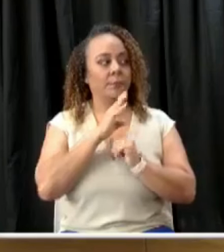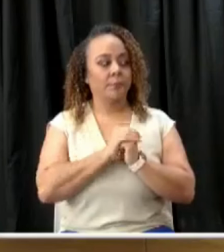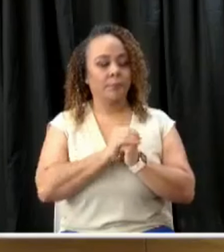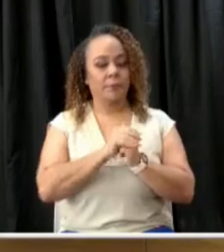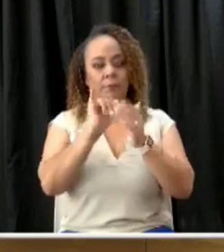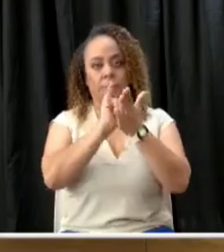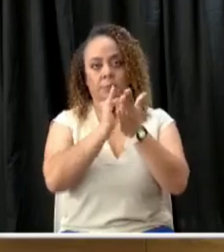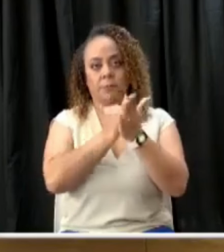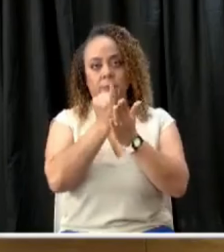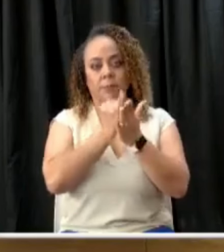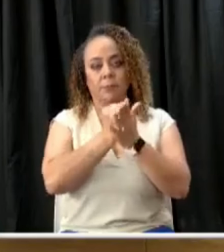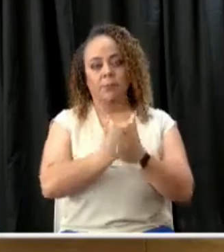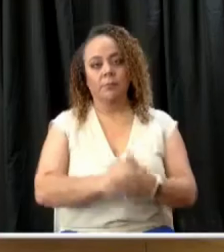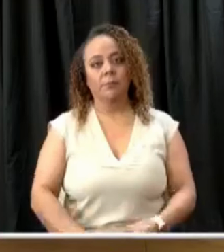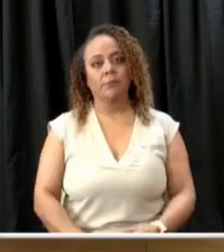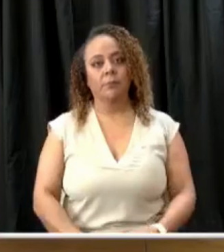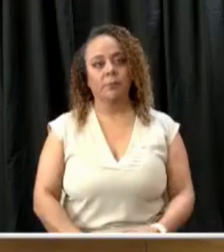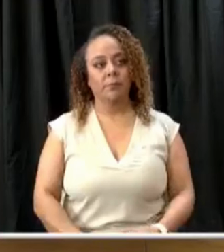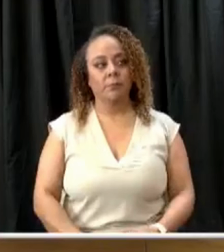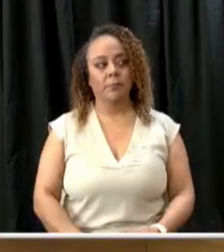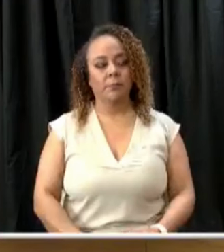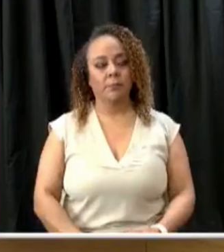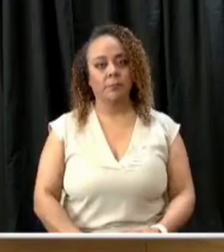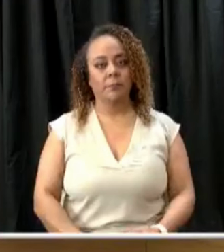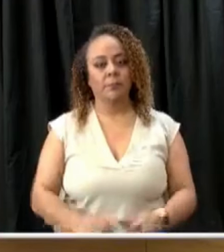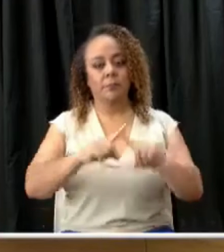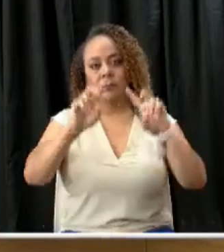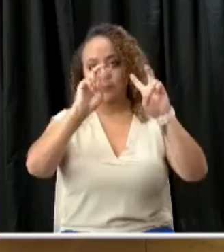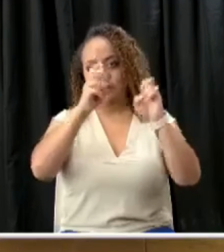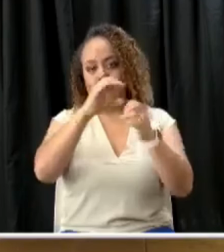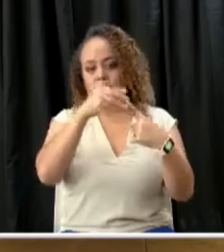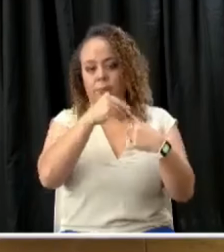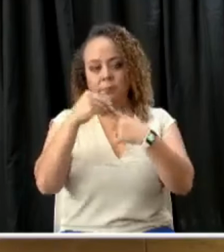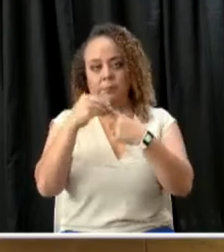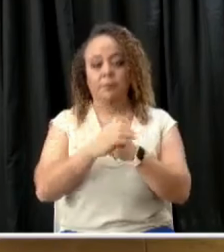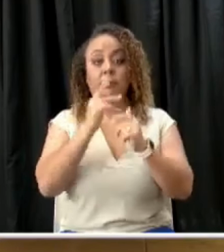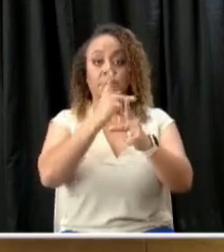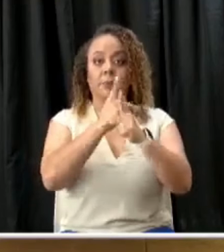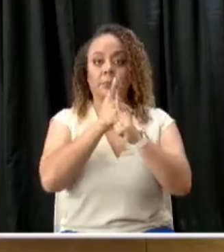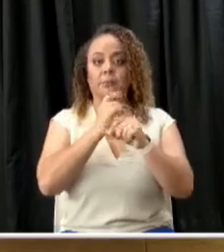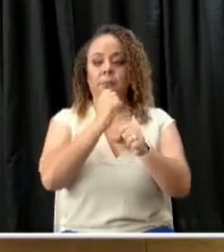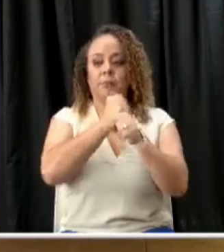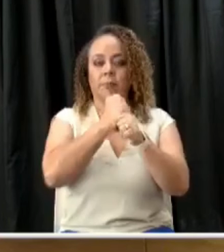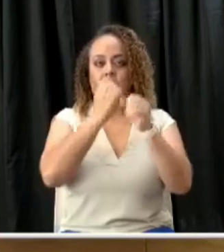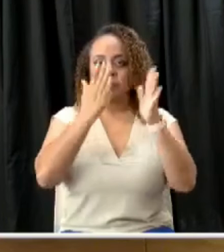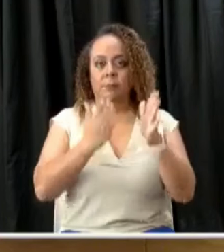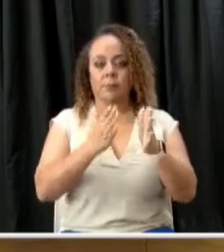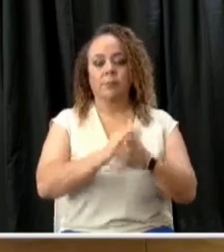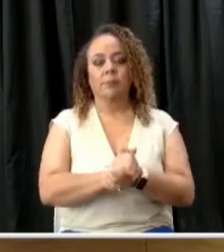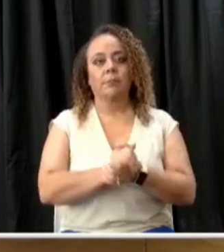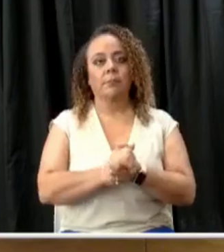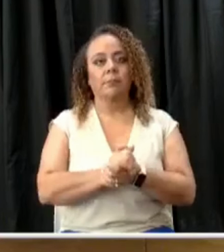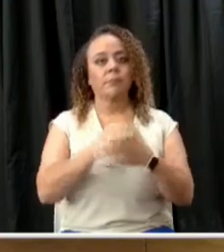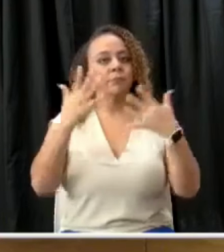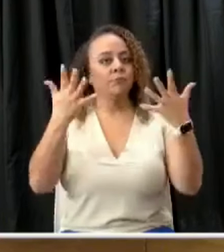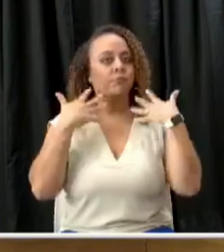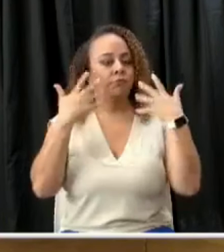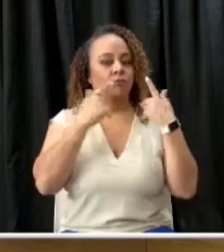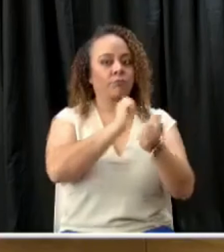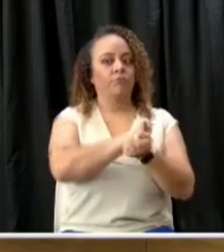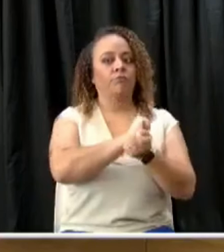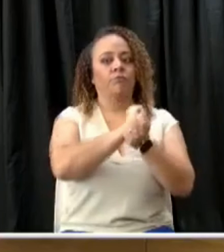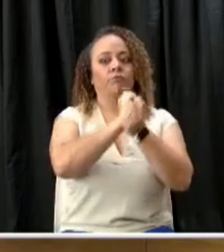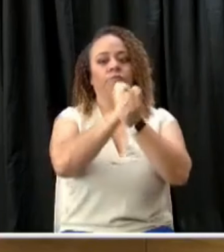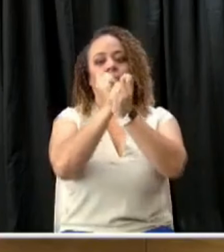esta investigación, pero el tema central es proteger a los trabajadores en un clima